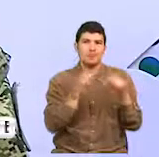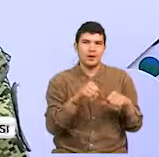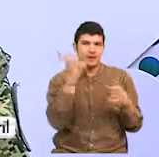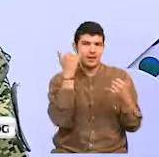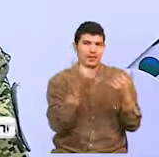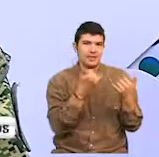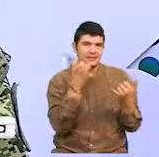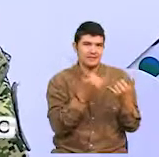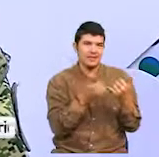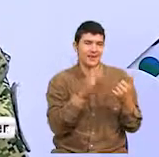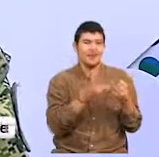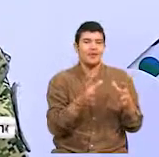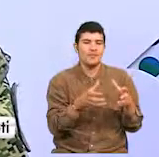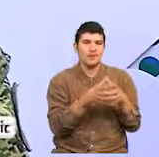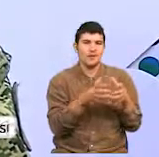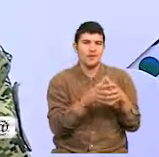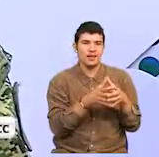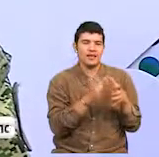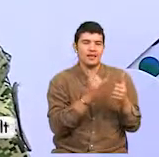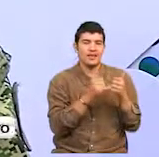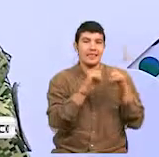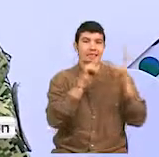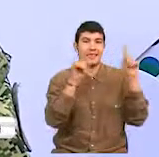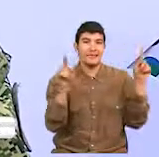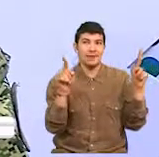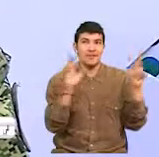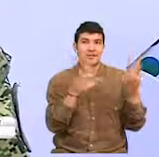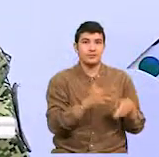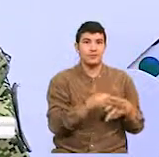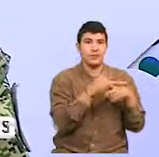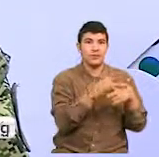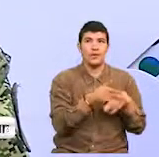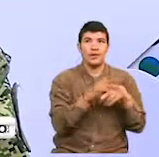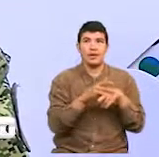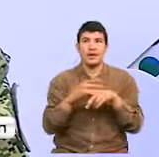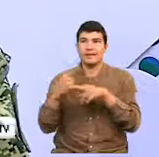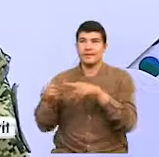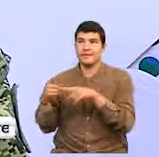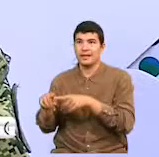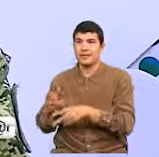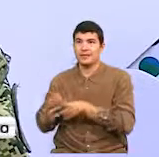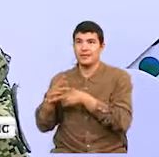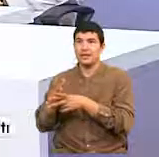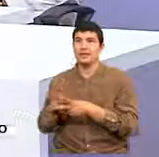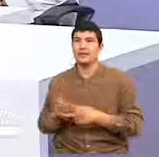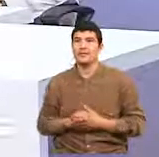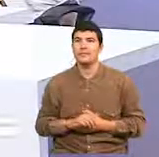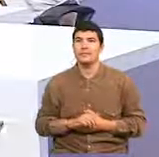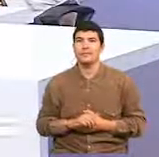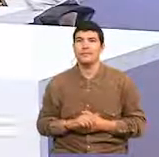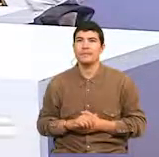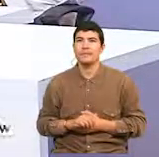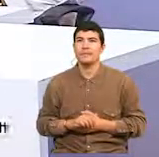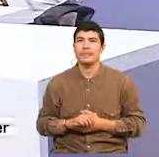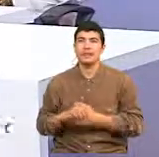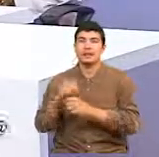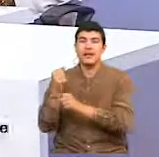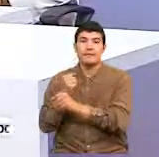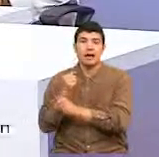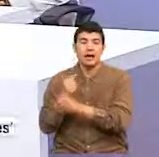identificarnos y establecer una diferencia entre los que cuidan y entre los que están siendo cuidados. ¿Se está trabajando con la comunidad de la zona